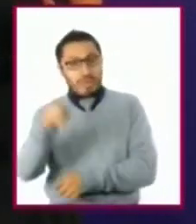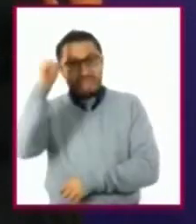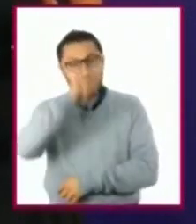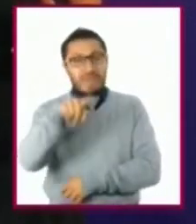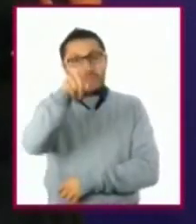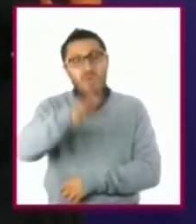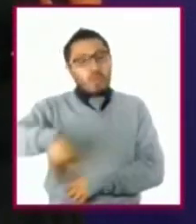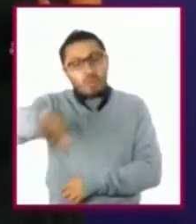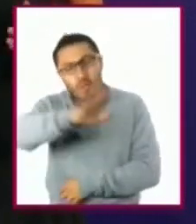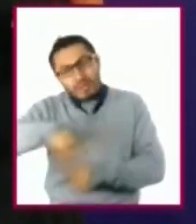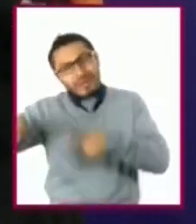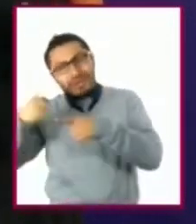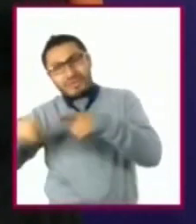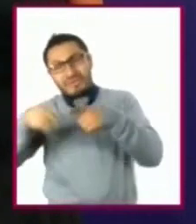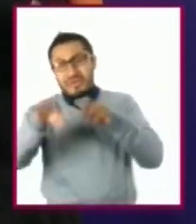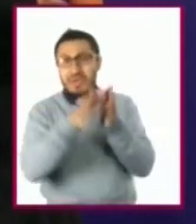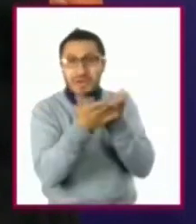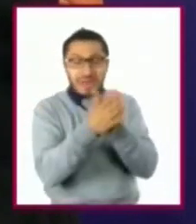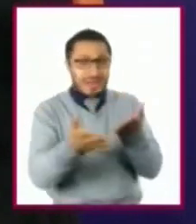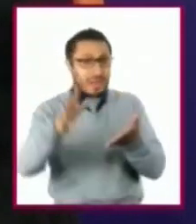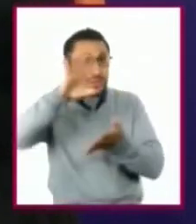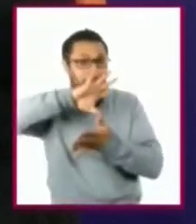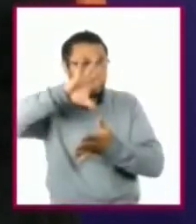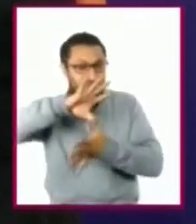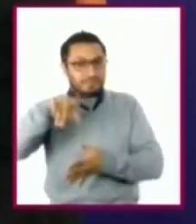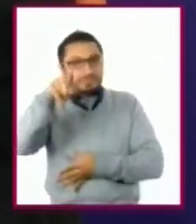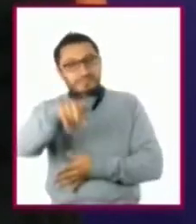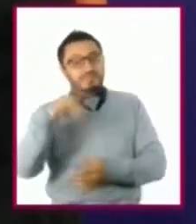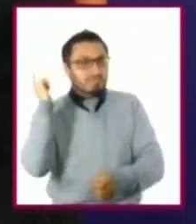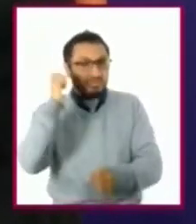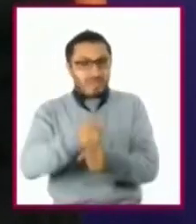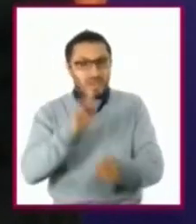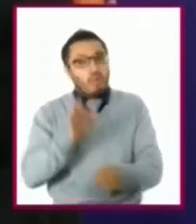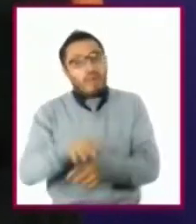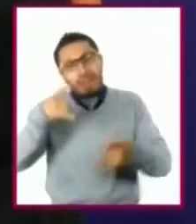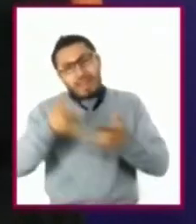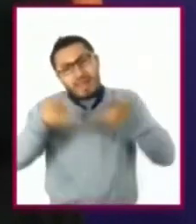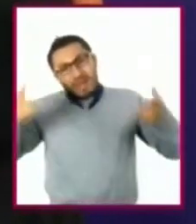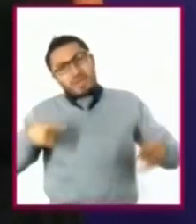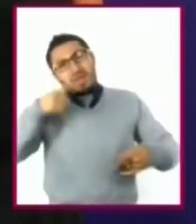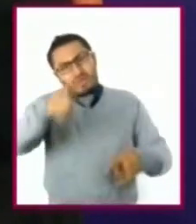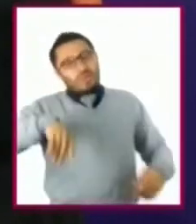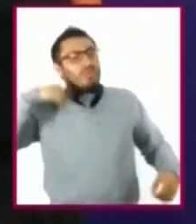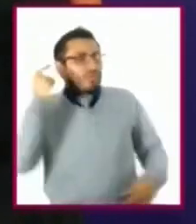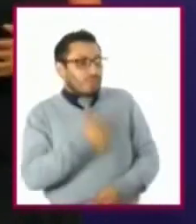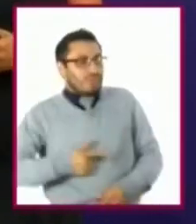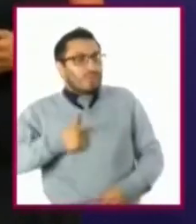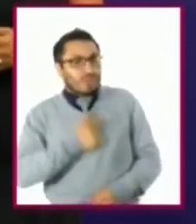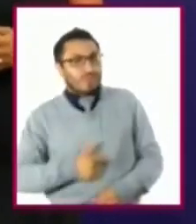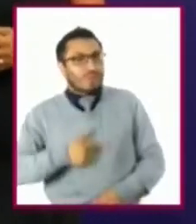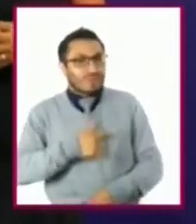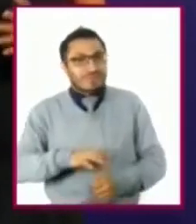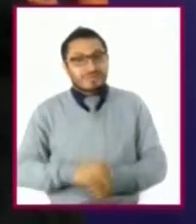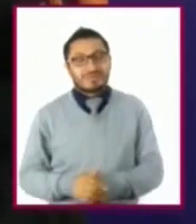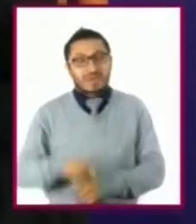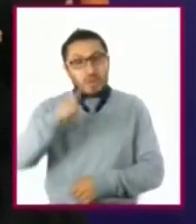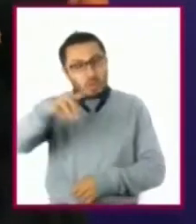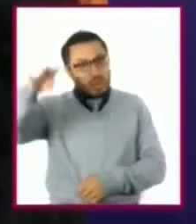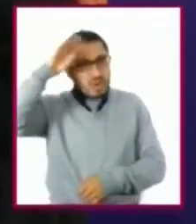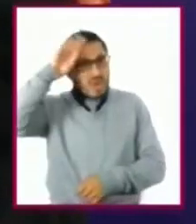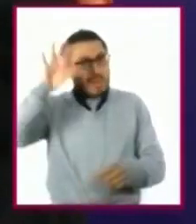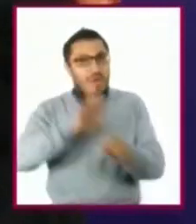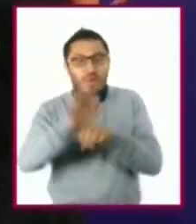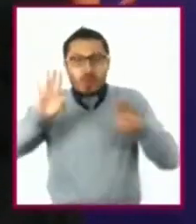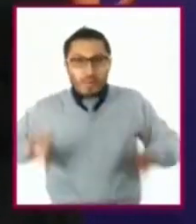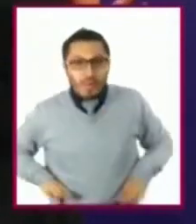literatura latinoamericana y encuentren los cuentos, novelas y relatos que más les entusiasmen. Piensen qué características